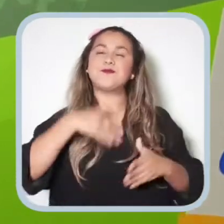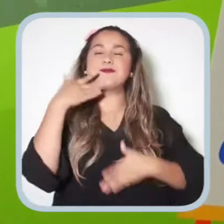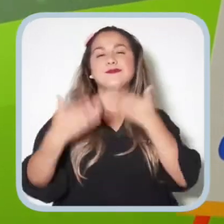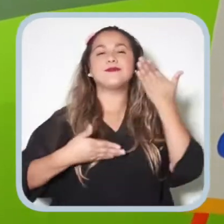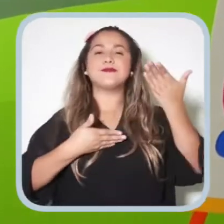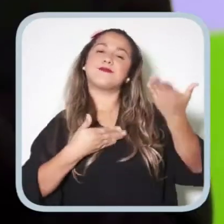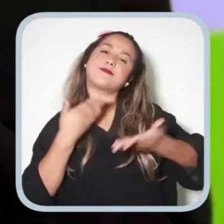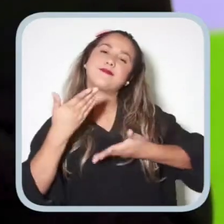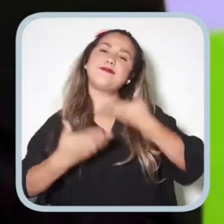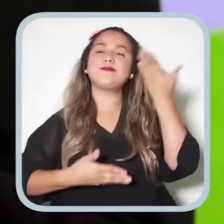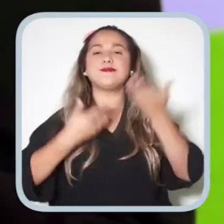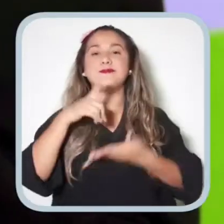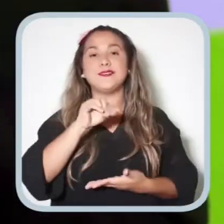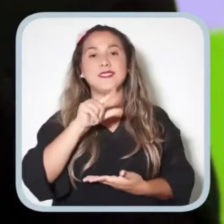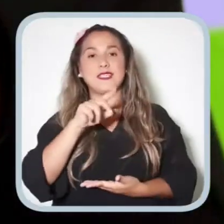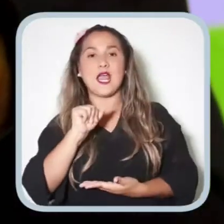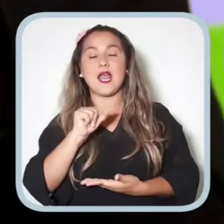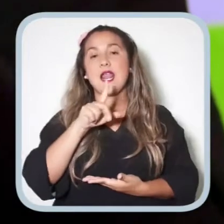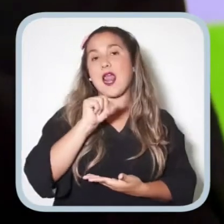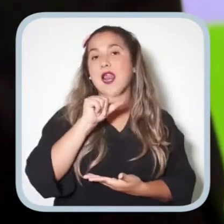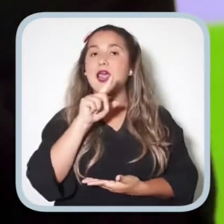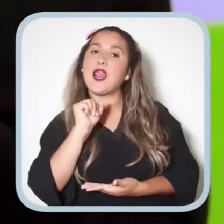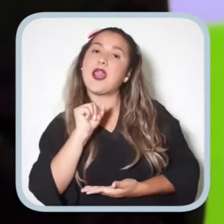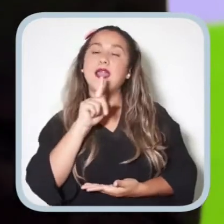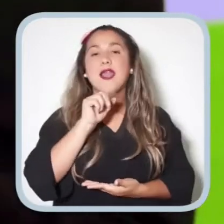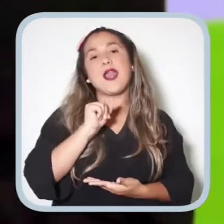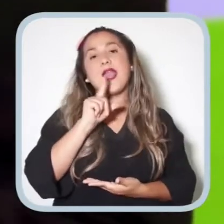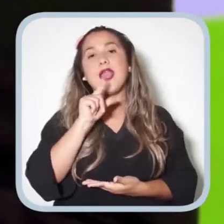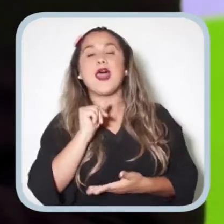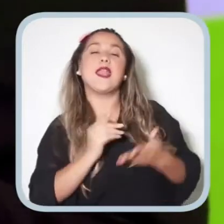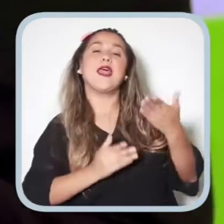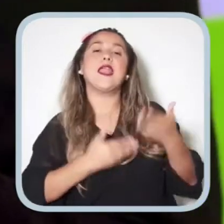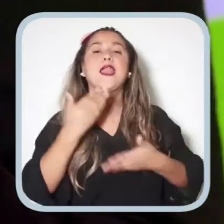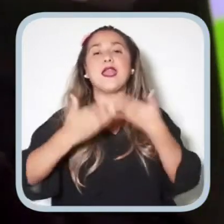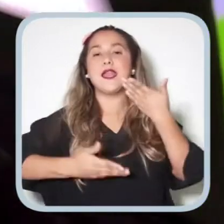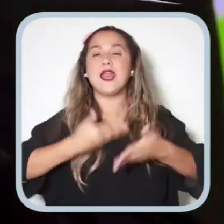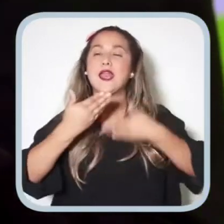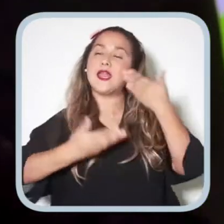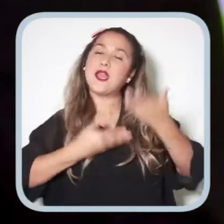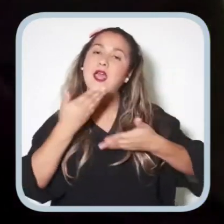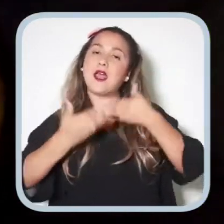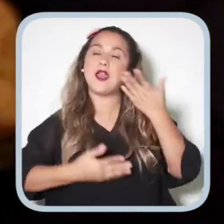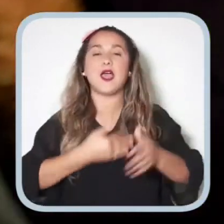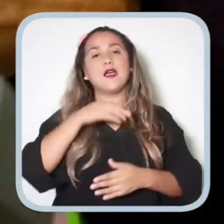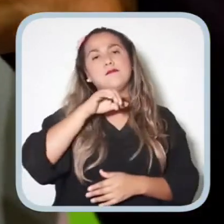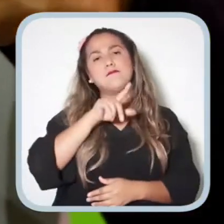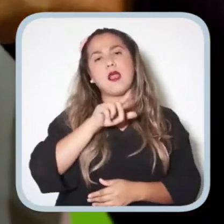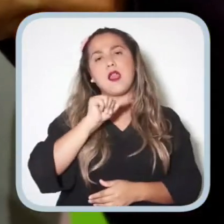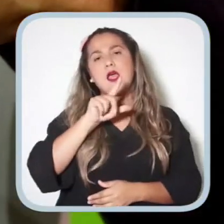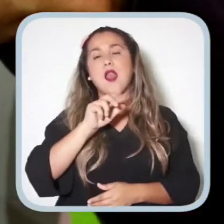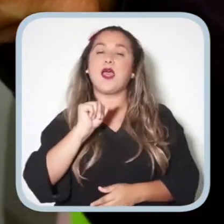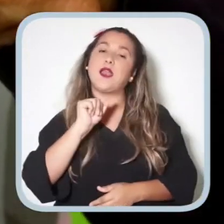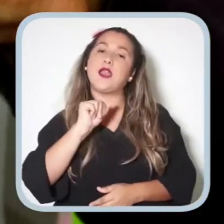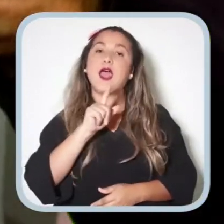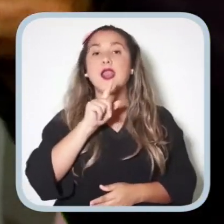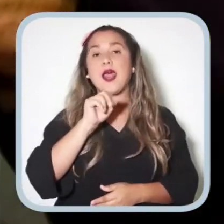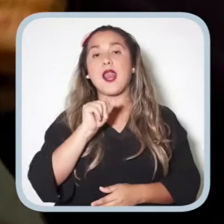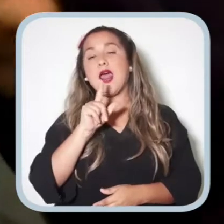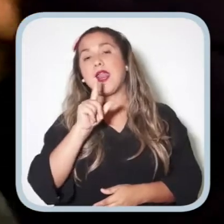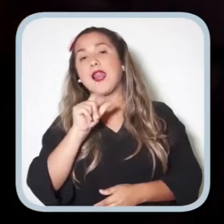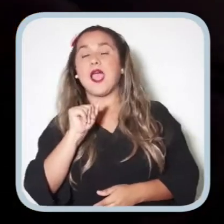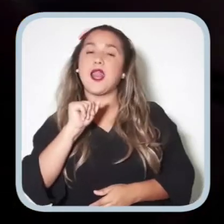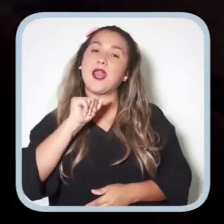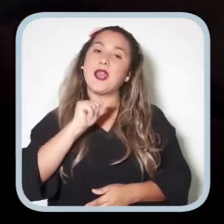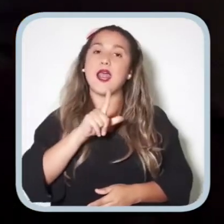la la la la la la la la la la la la la la la la la la la la la la la la la la la la la la la la la la la